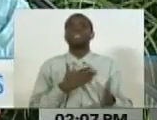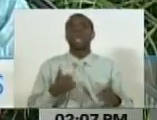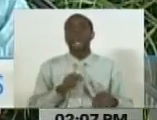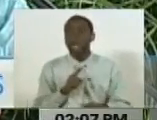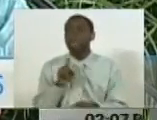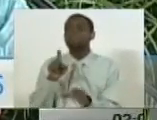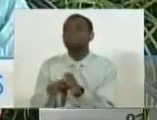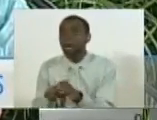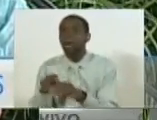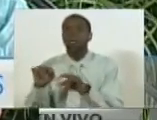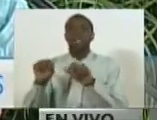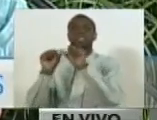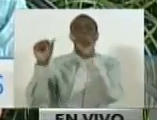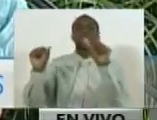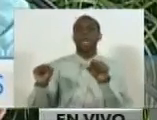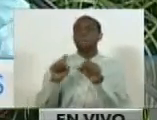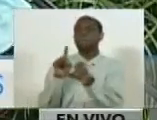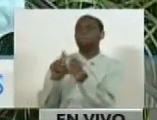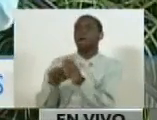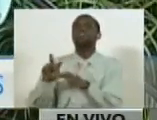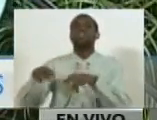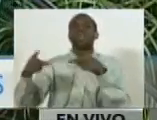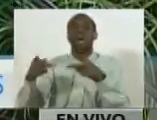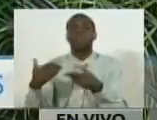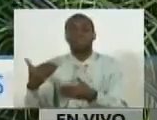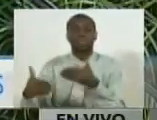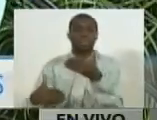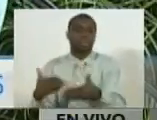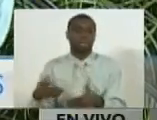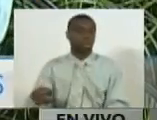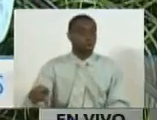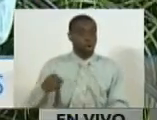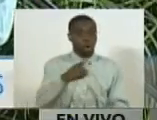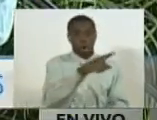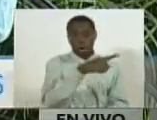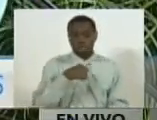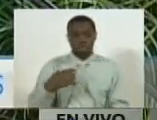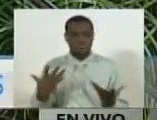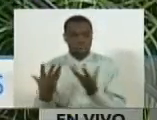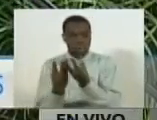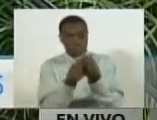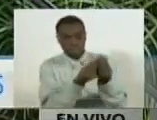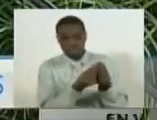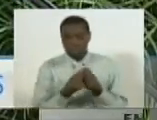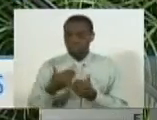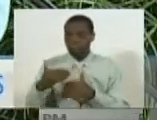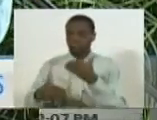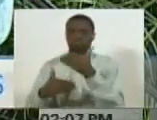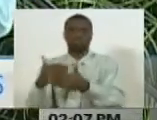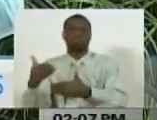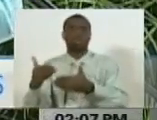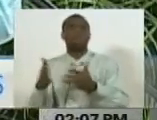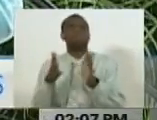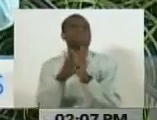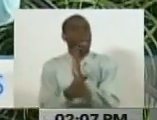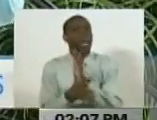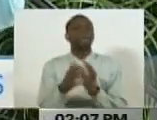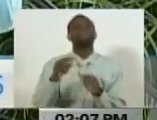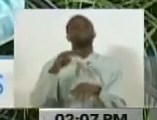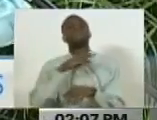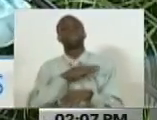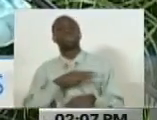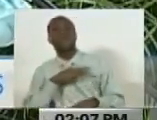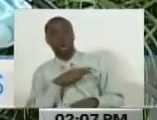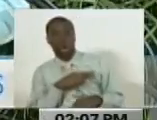ingresar al nuevo sistema que vamos a construir entre todos para que las misiones, las